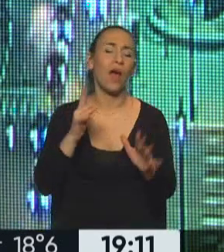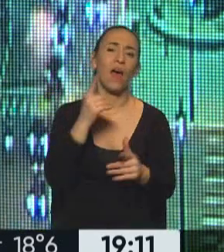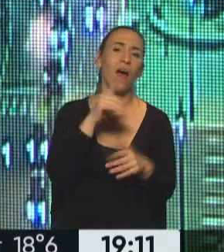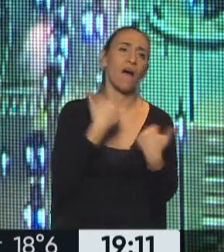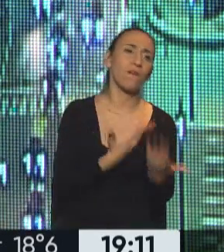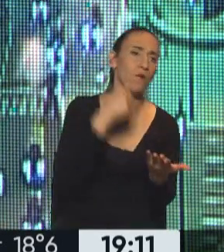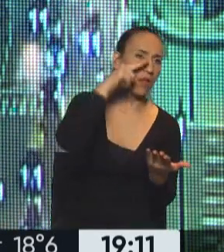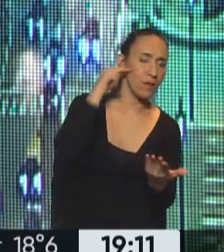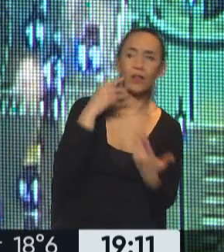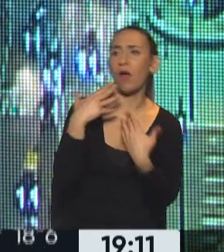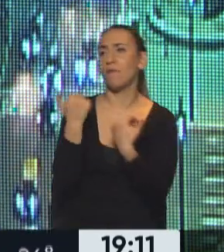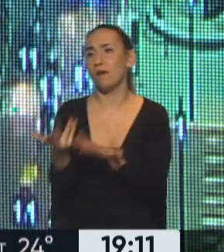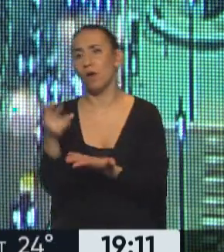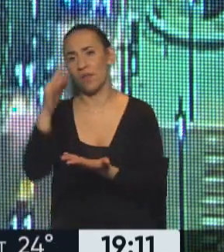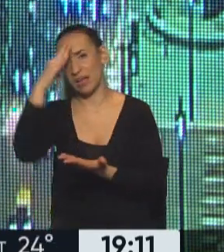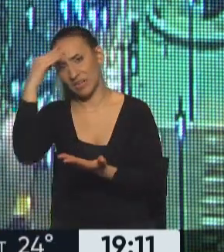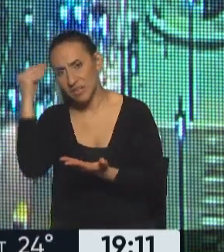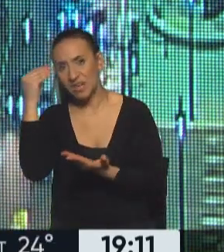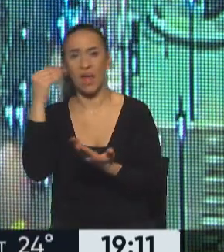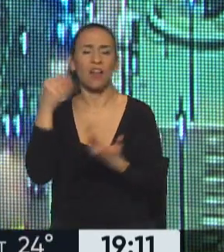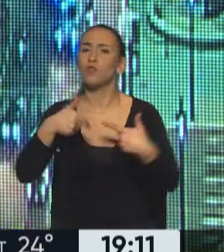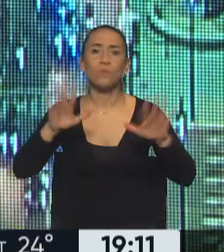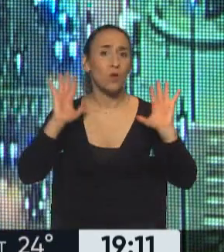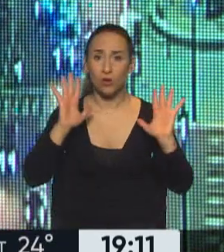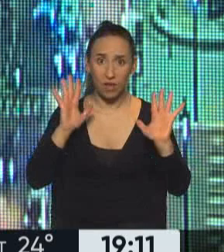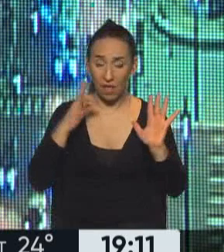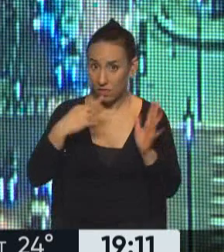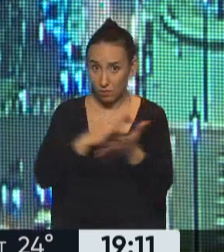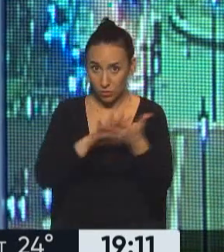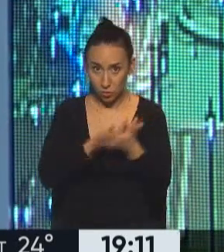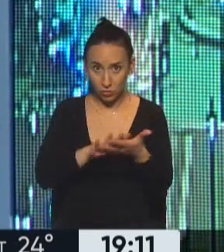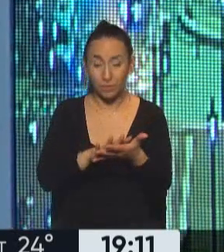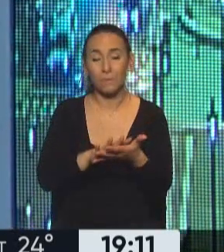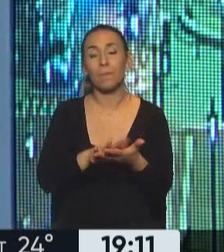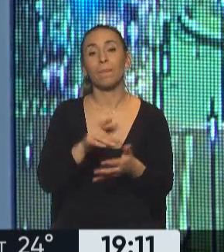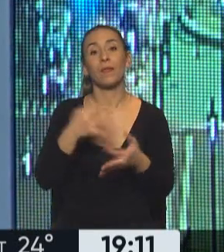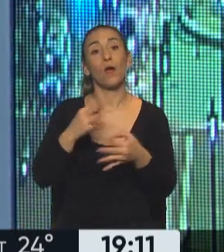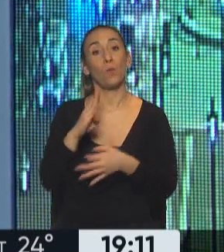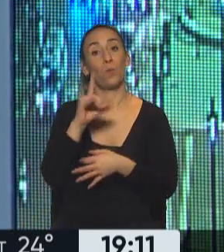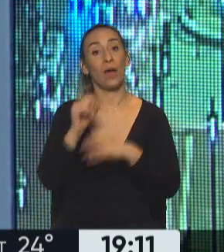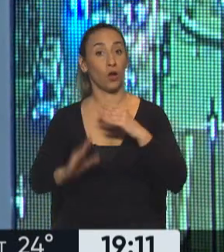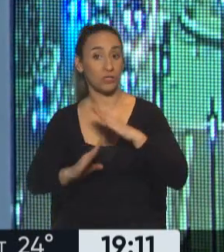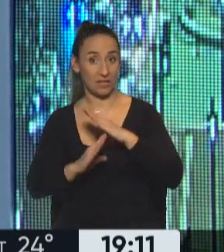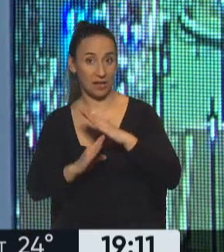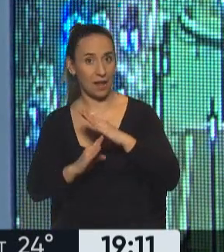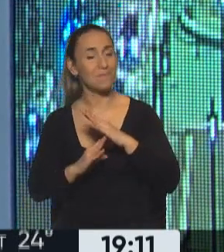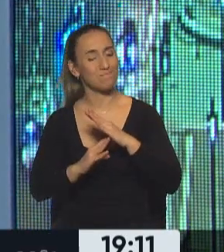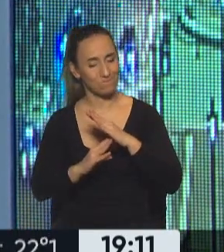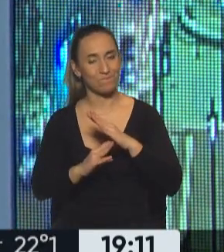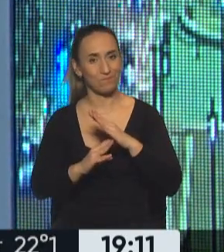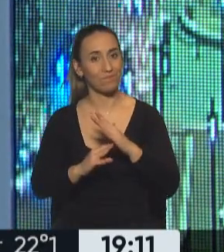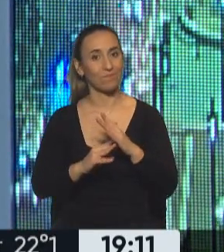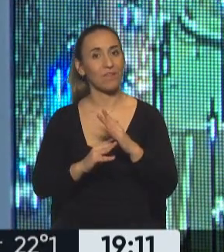me parece que no es el problema es si el funcionario es eficiente. En el caso del Banco Central sí necesitas coordinación